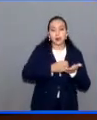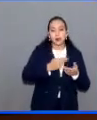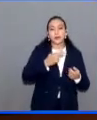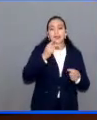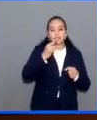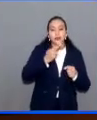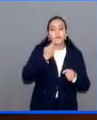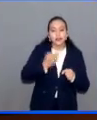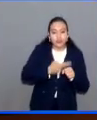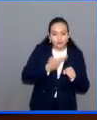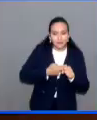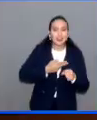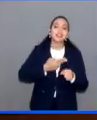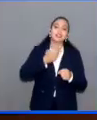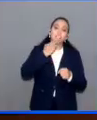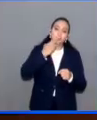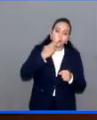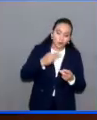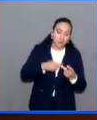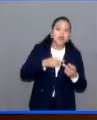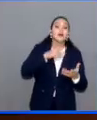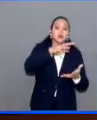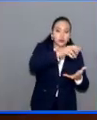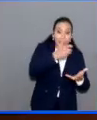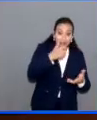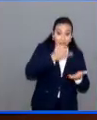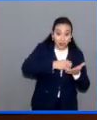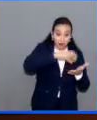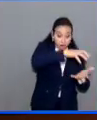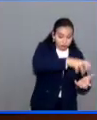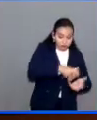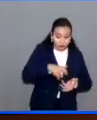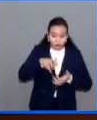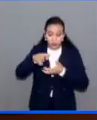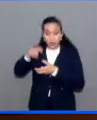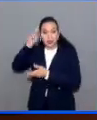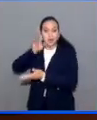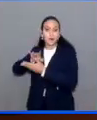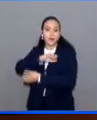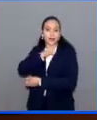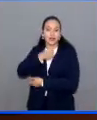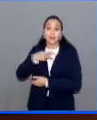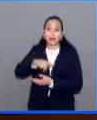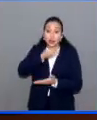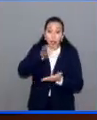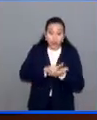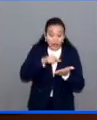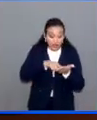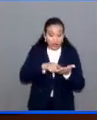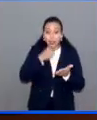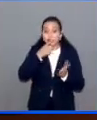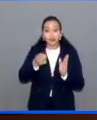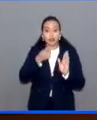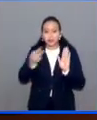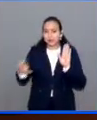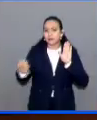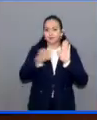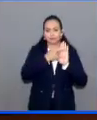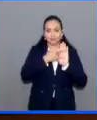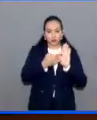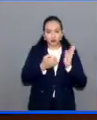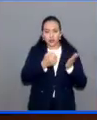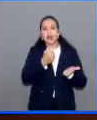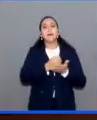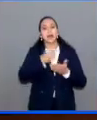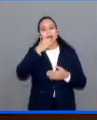mencionó Judy. Sin embargo, en la ley no está el etiquetado, ¿no? Entonces, aquí hacer un llamado